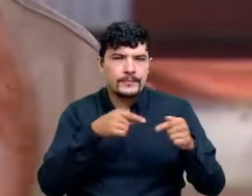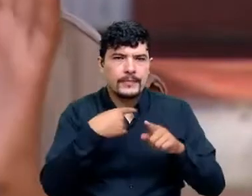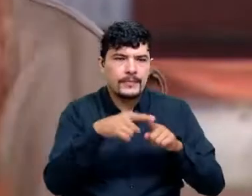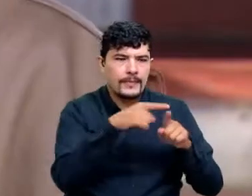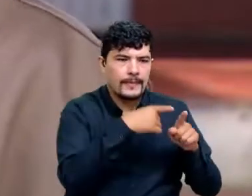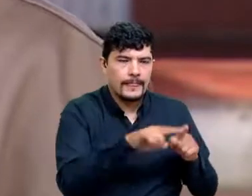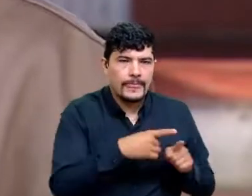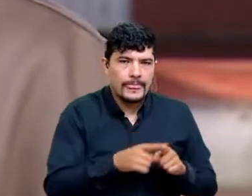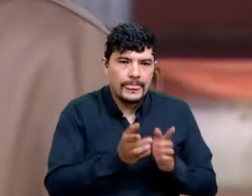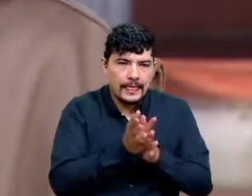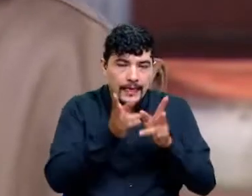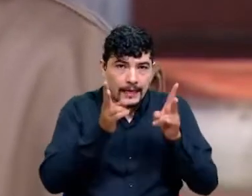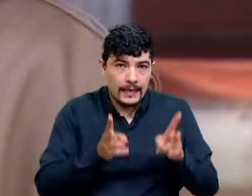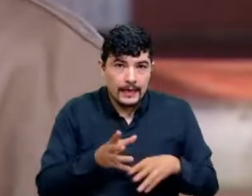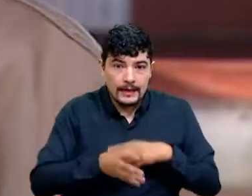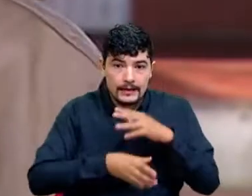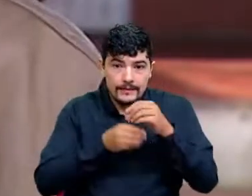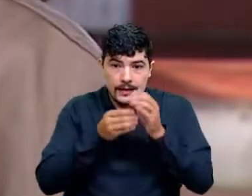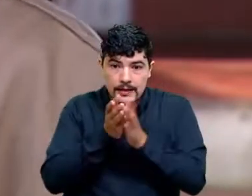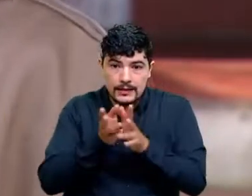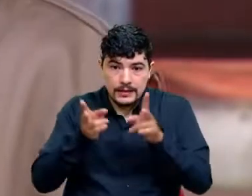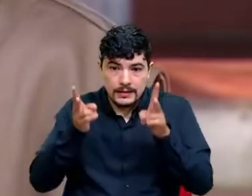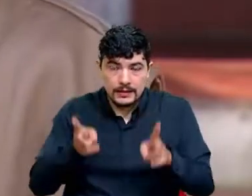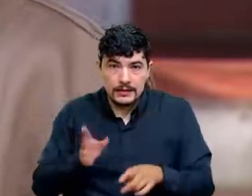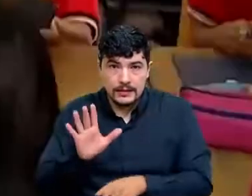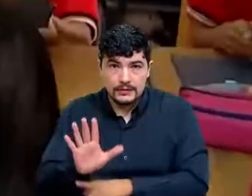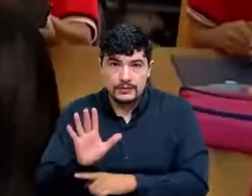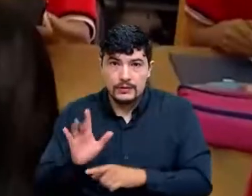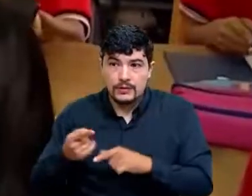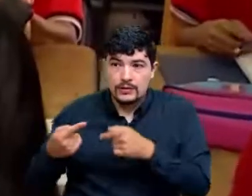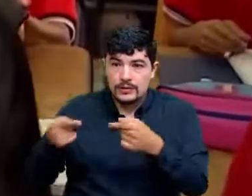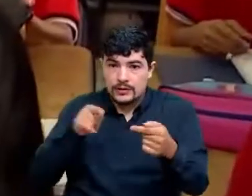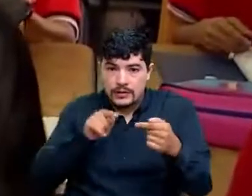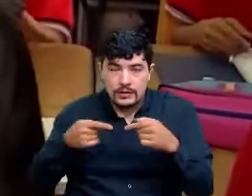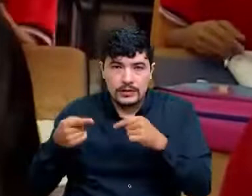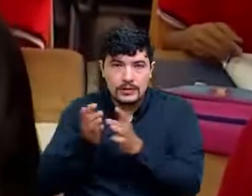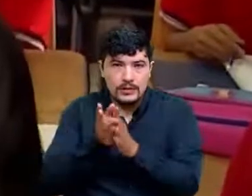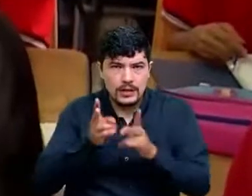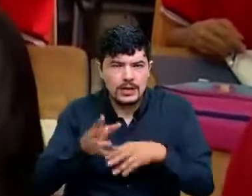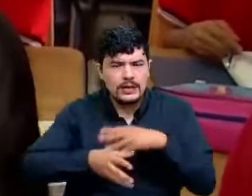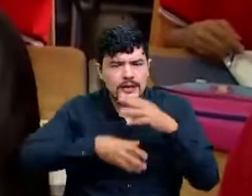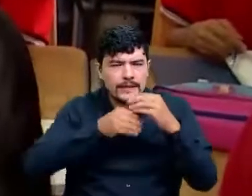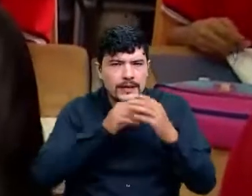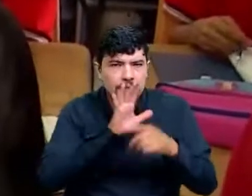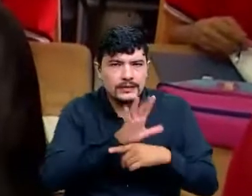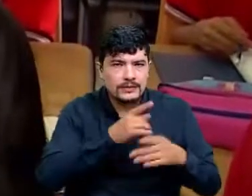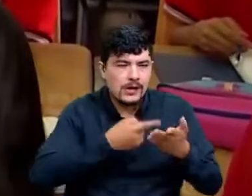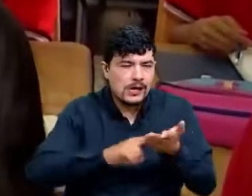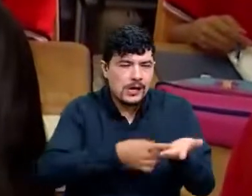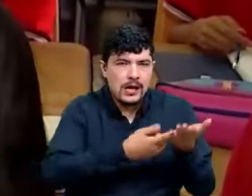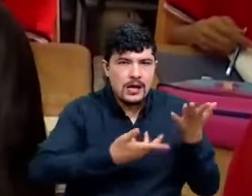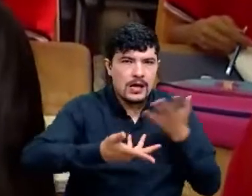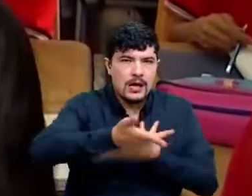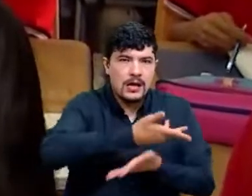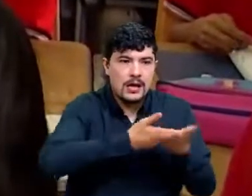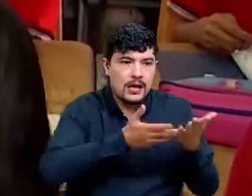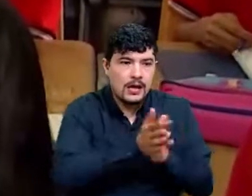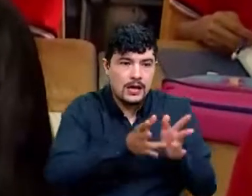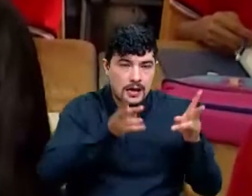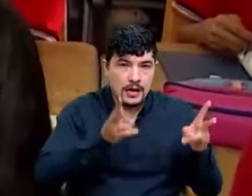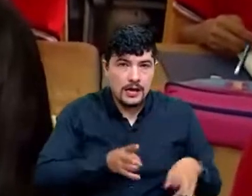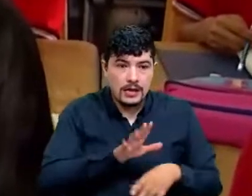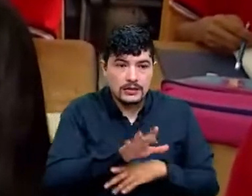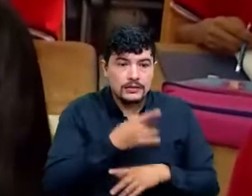estudiantes, hasta sacaron estudiantes para una junta estudiantil. Y de ahí la junta estudiantil venía y nos